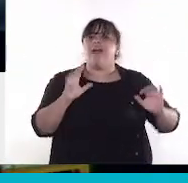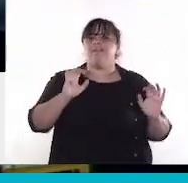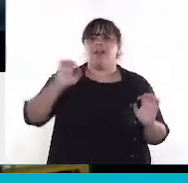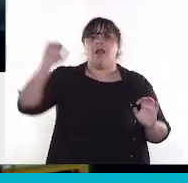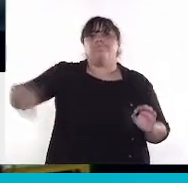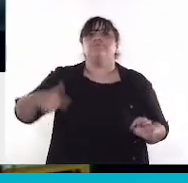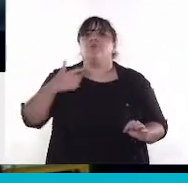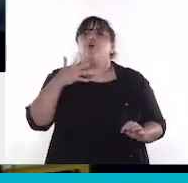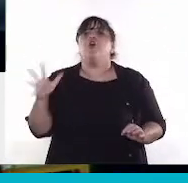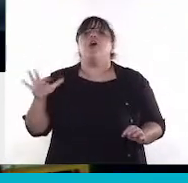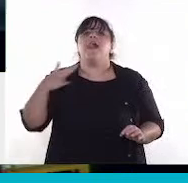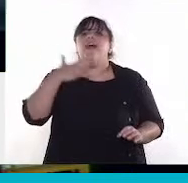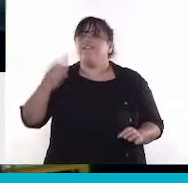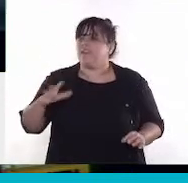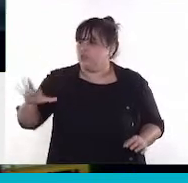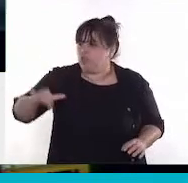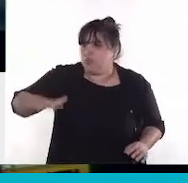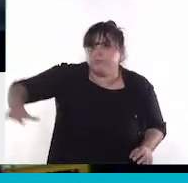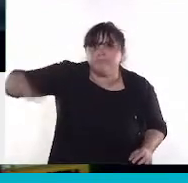realidad,